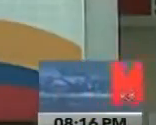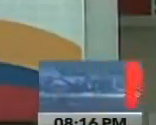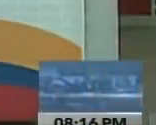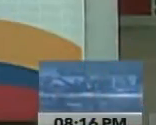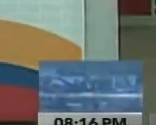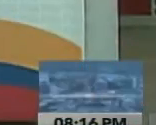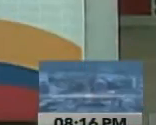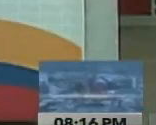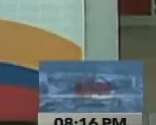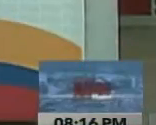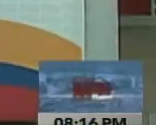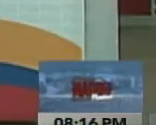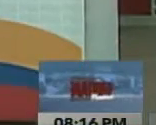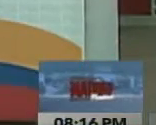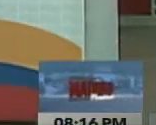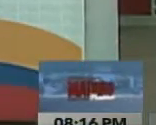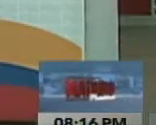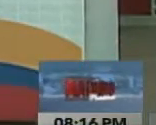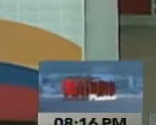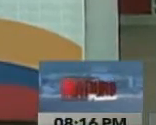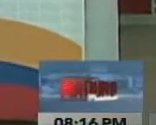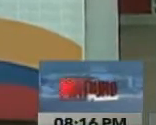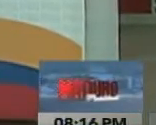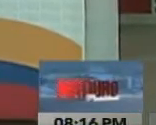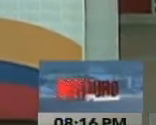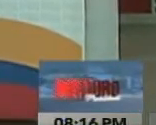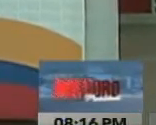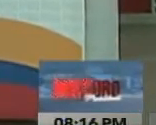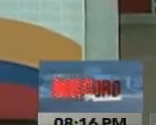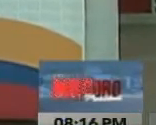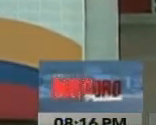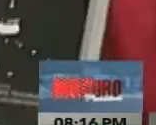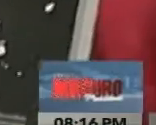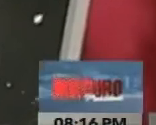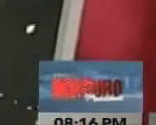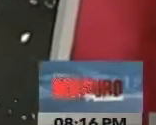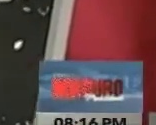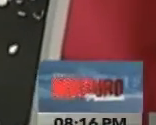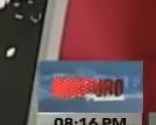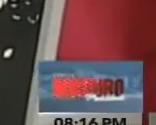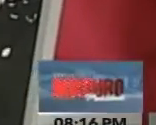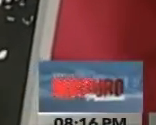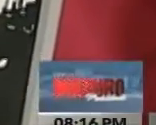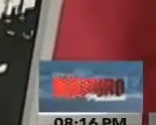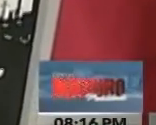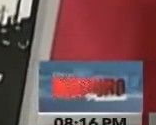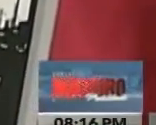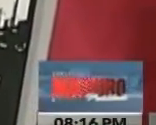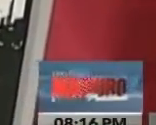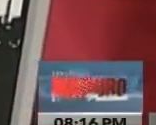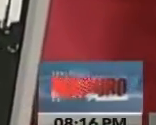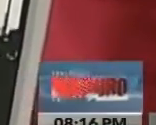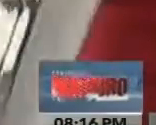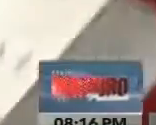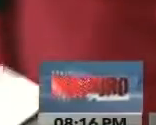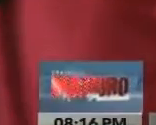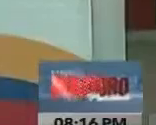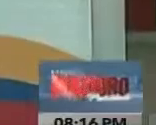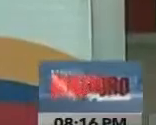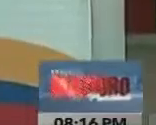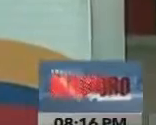La terrofagia y otros aspectos de Gabriel Jiménez Emán.